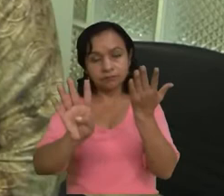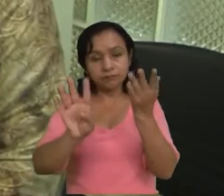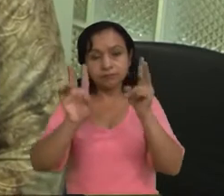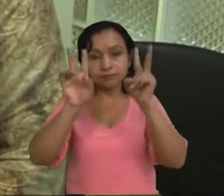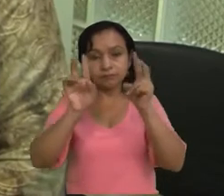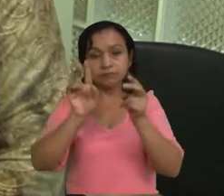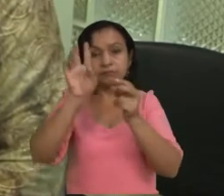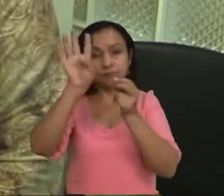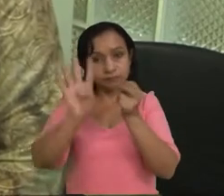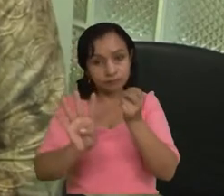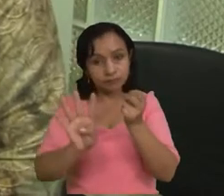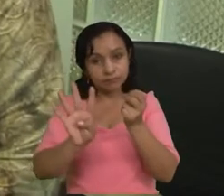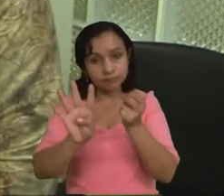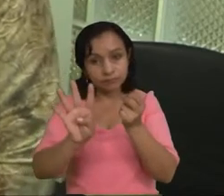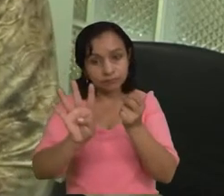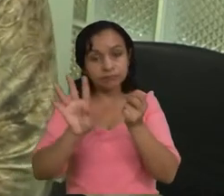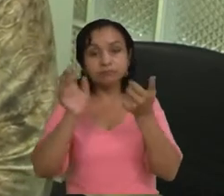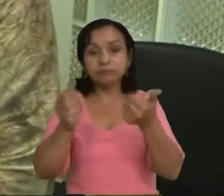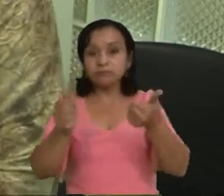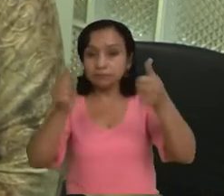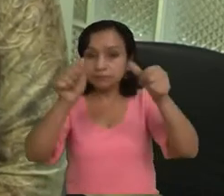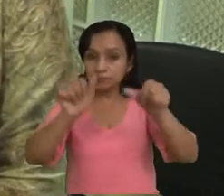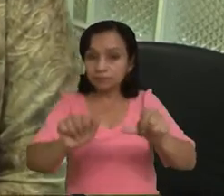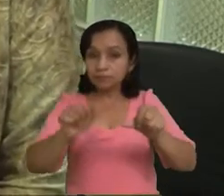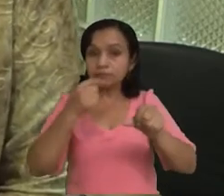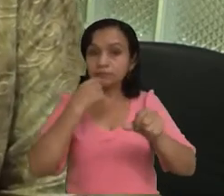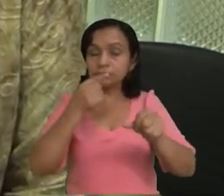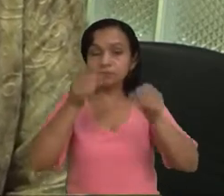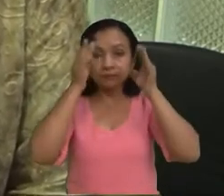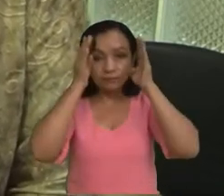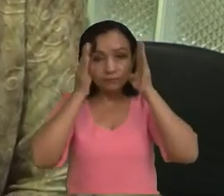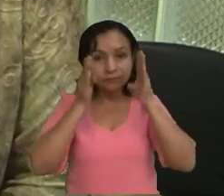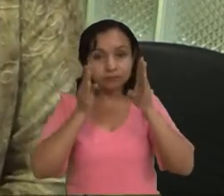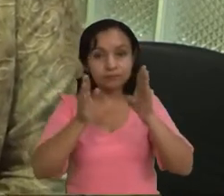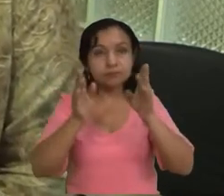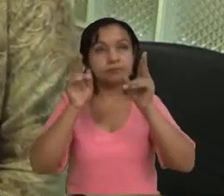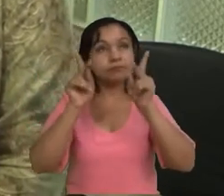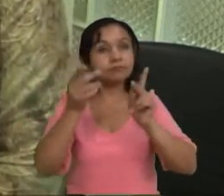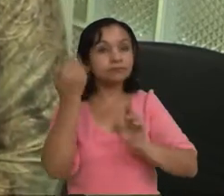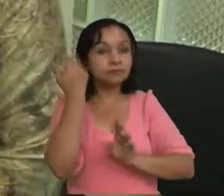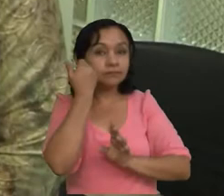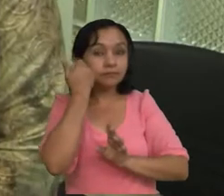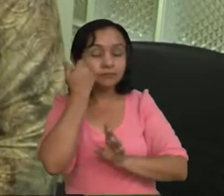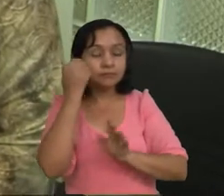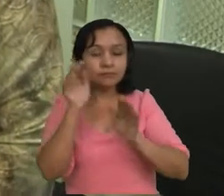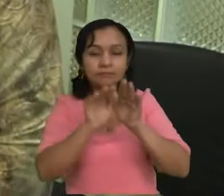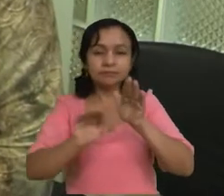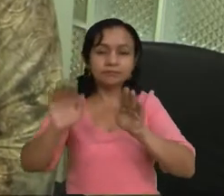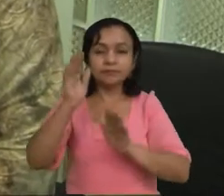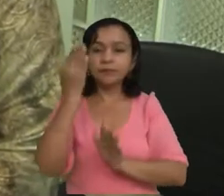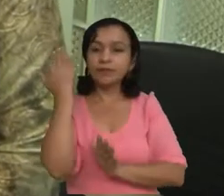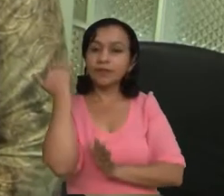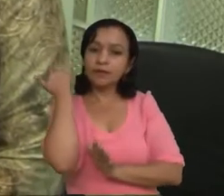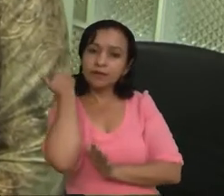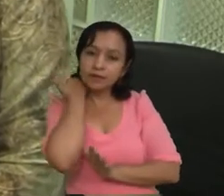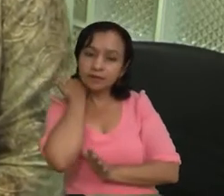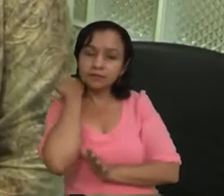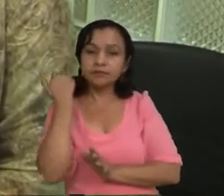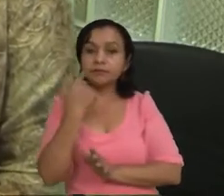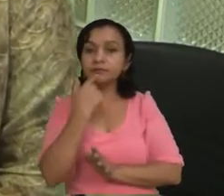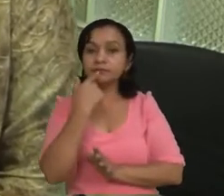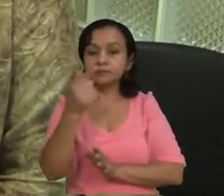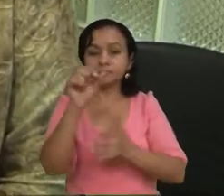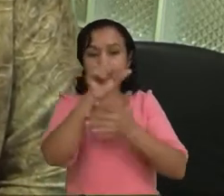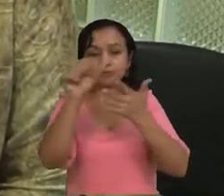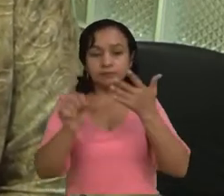4, establece pues la atención de las enfermedades de alto costo. Y dice, claro, el